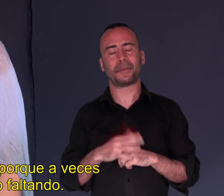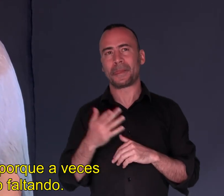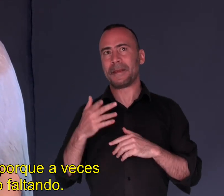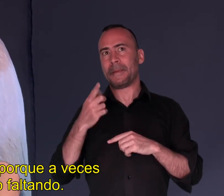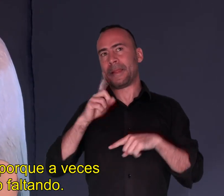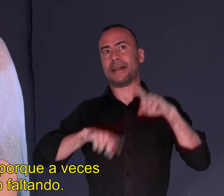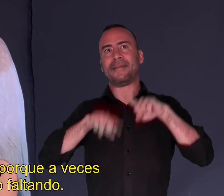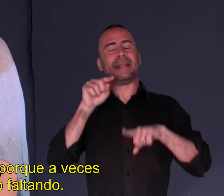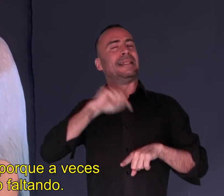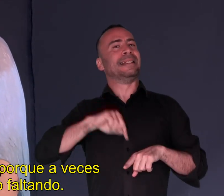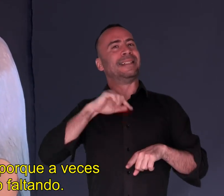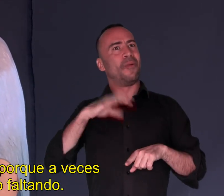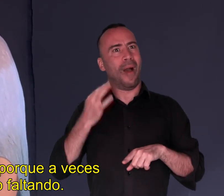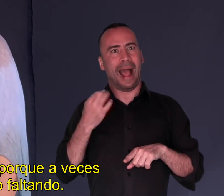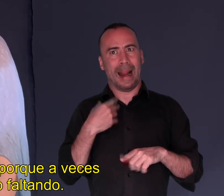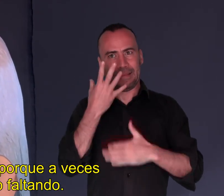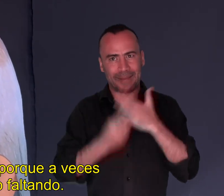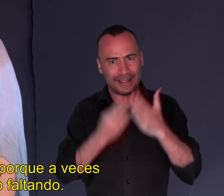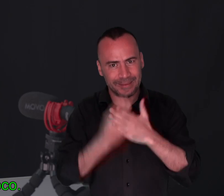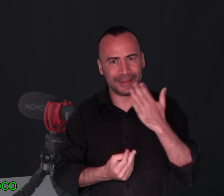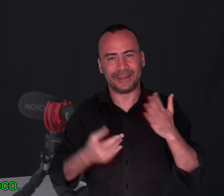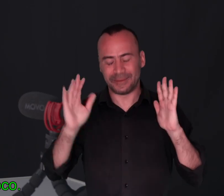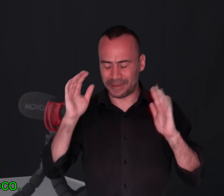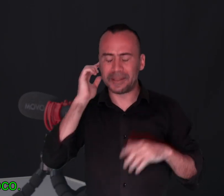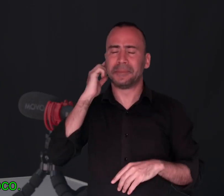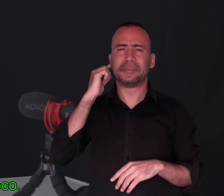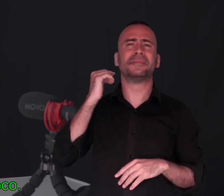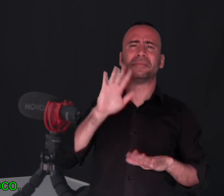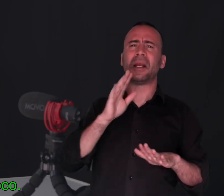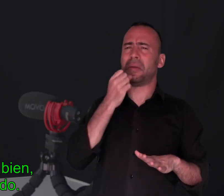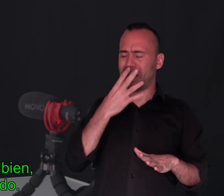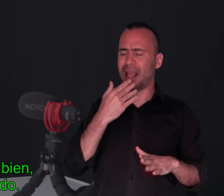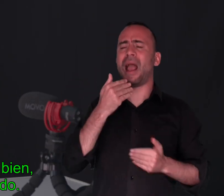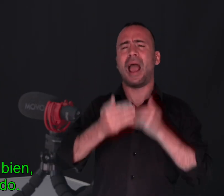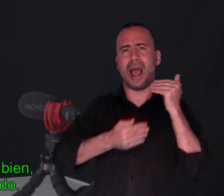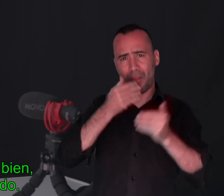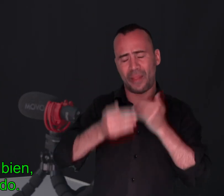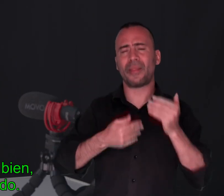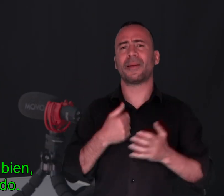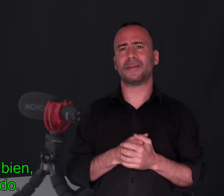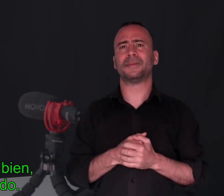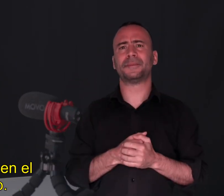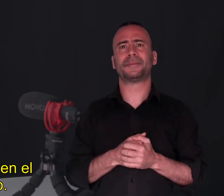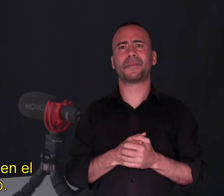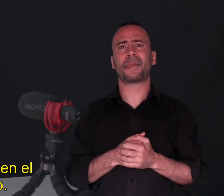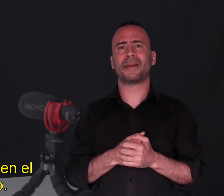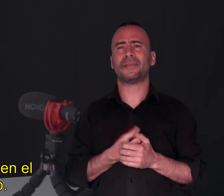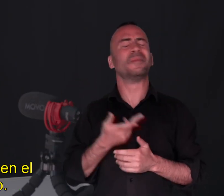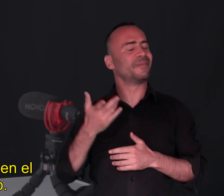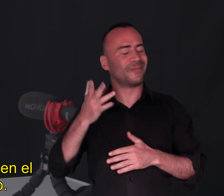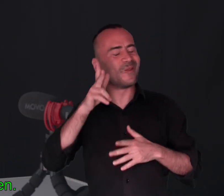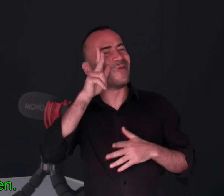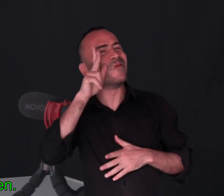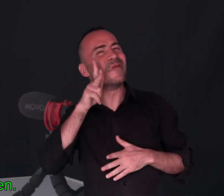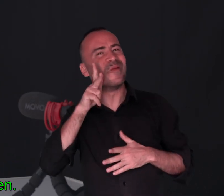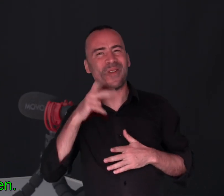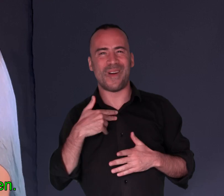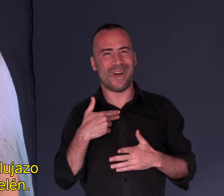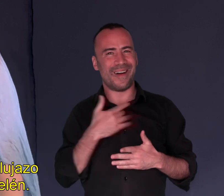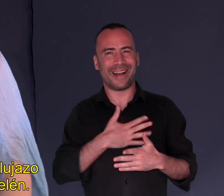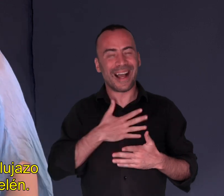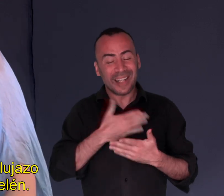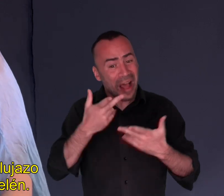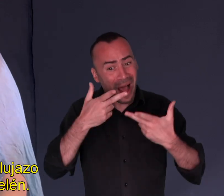complicado porque a veces te sientes como faltando Sí un poco pero bueno bien bien avanzando cam bien